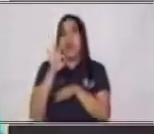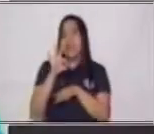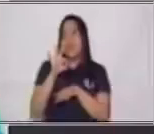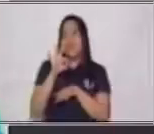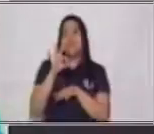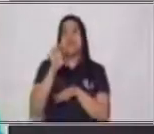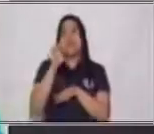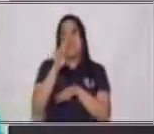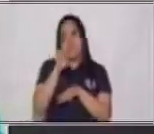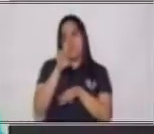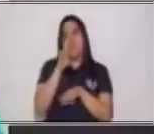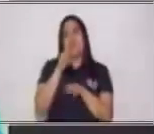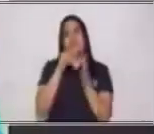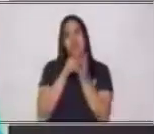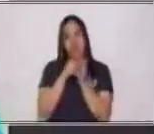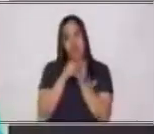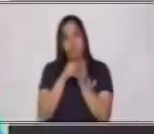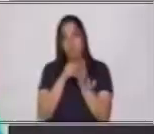3pq